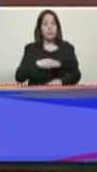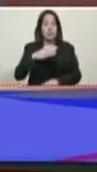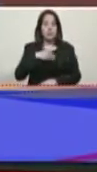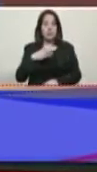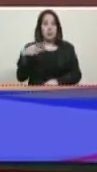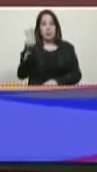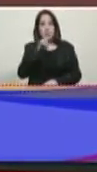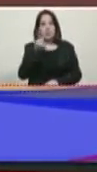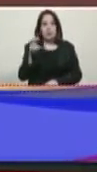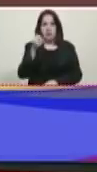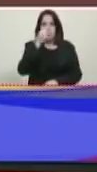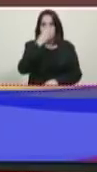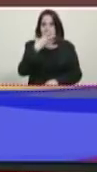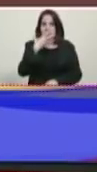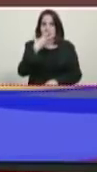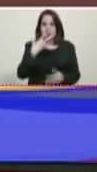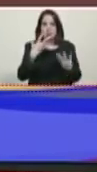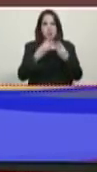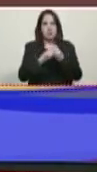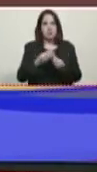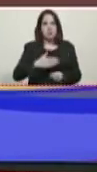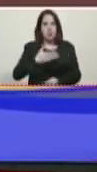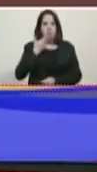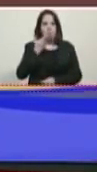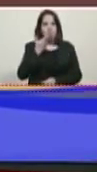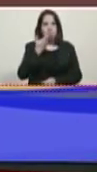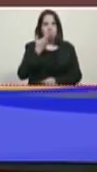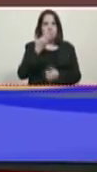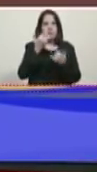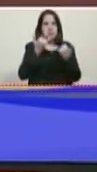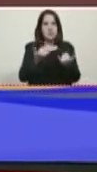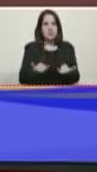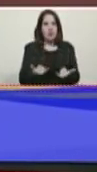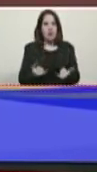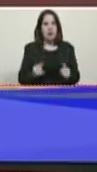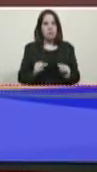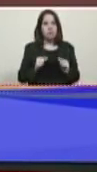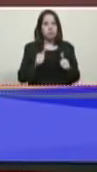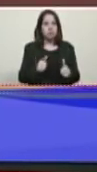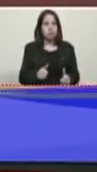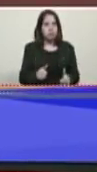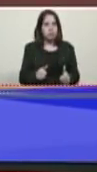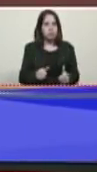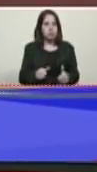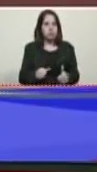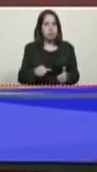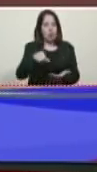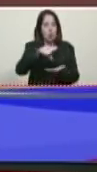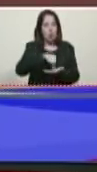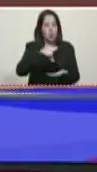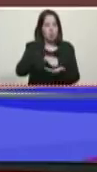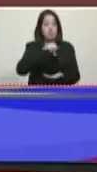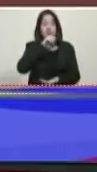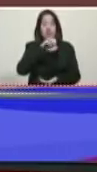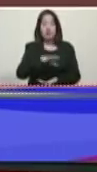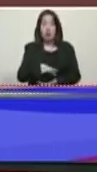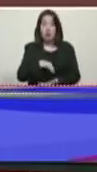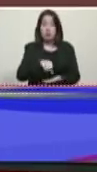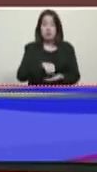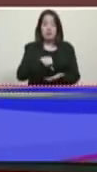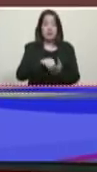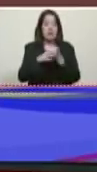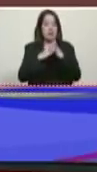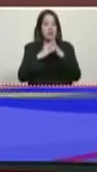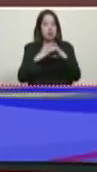juntos todo es posible arranca en los cascos históricos y en el casco central de todas las